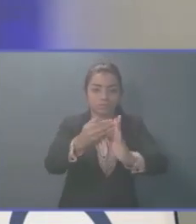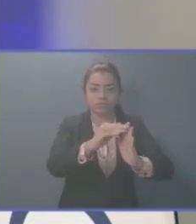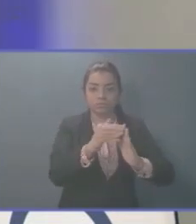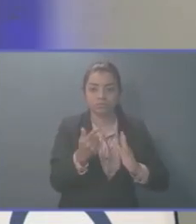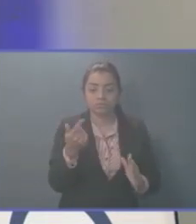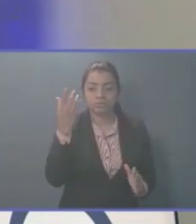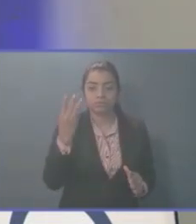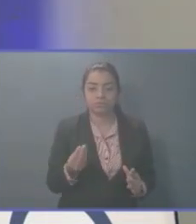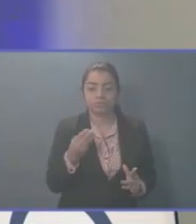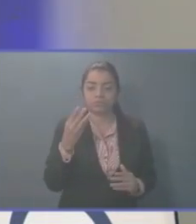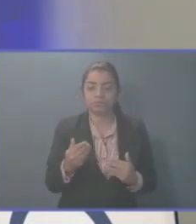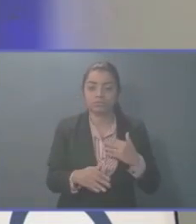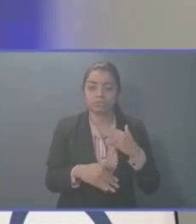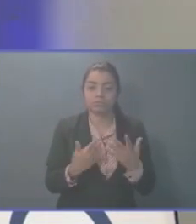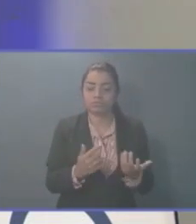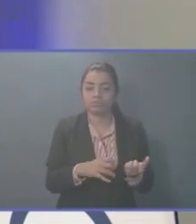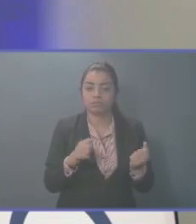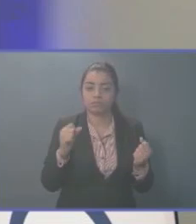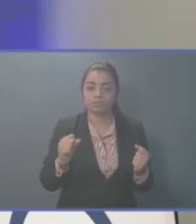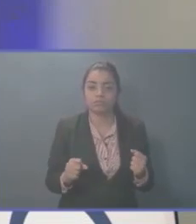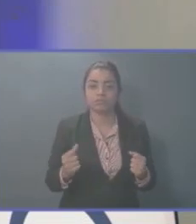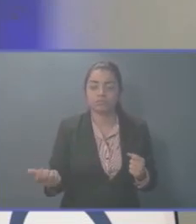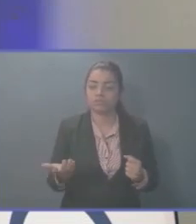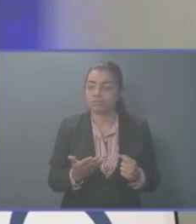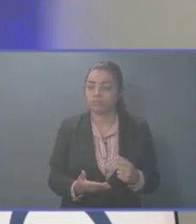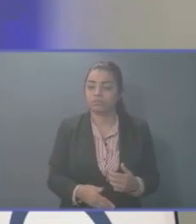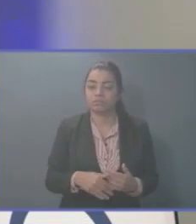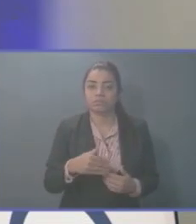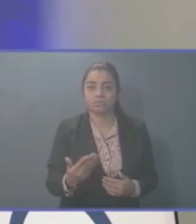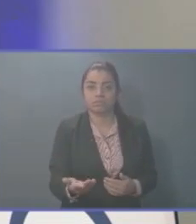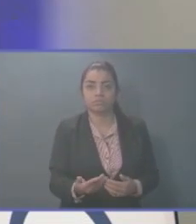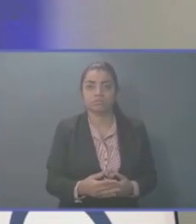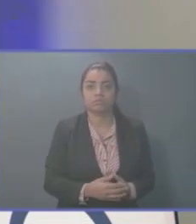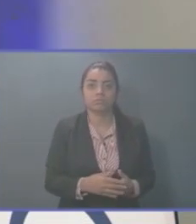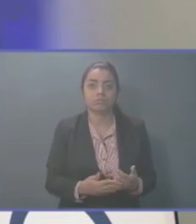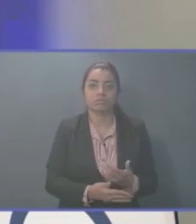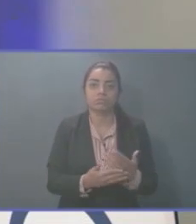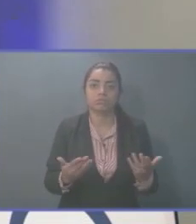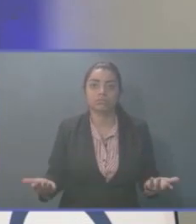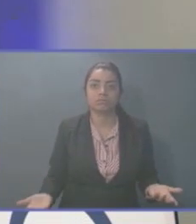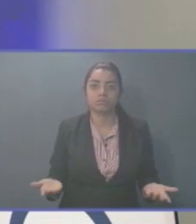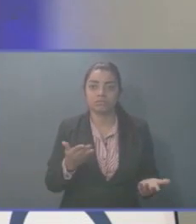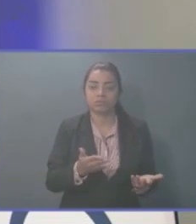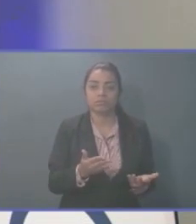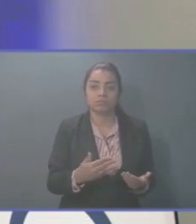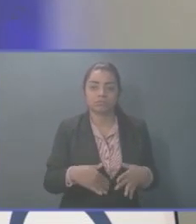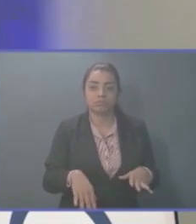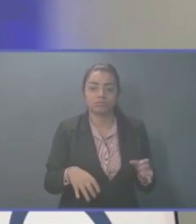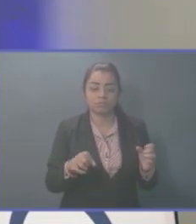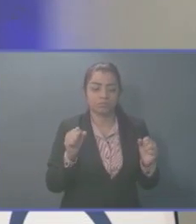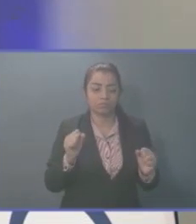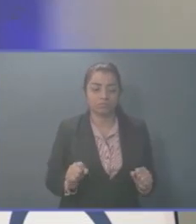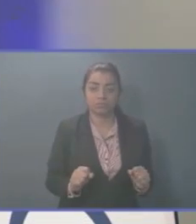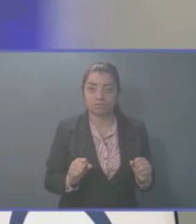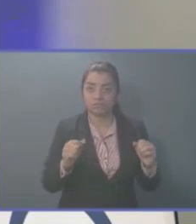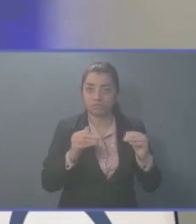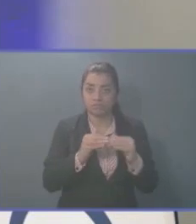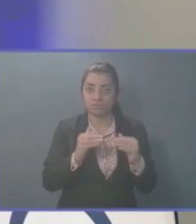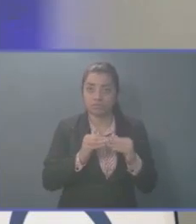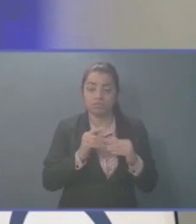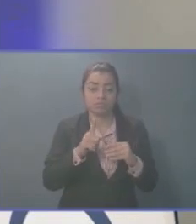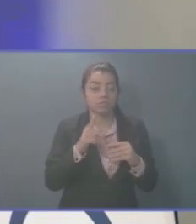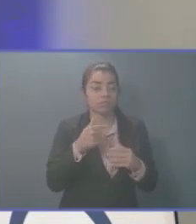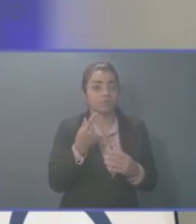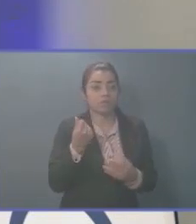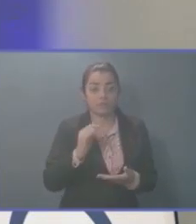día vive la población salvadoreña, desde sus casas, desde sus colonias, barrios, y no una